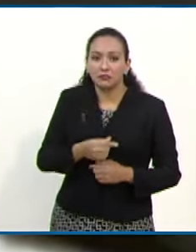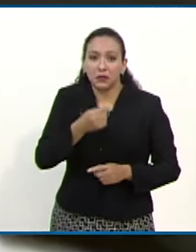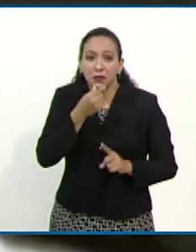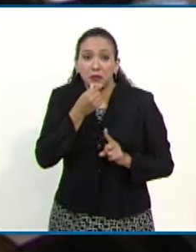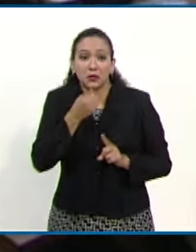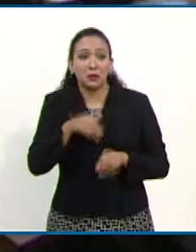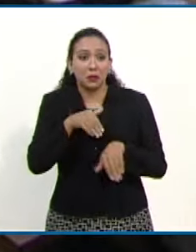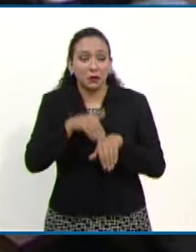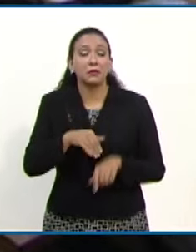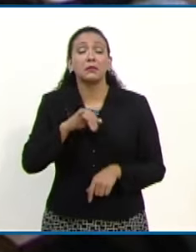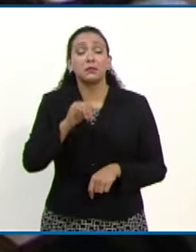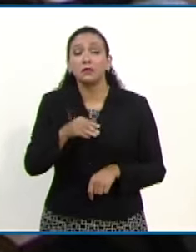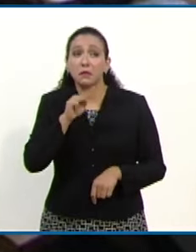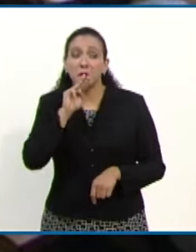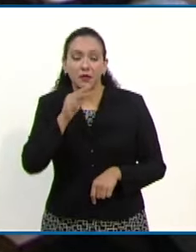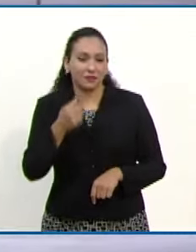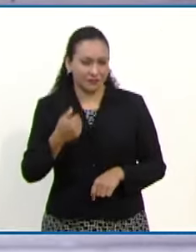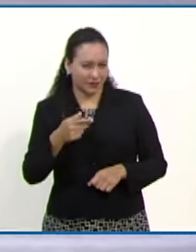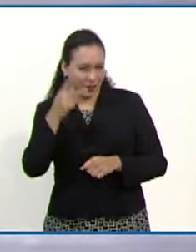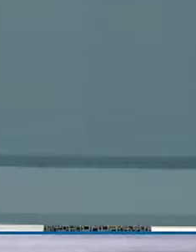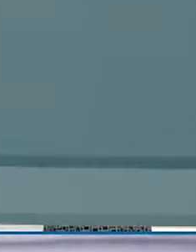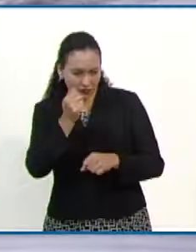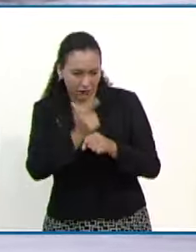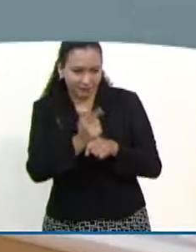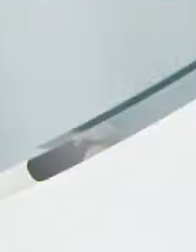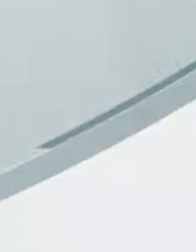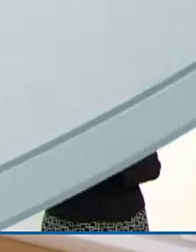resultado al que llegó el tribunal.